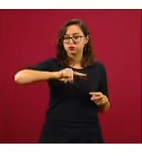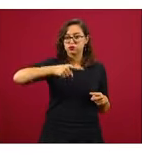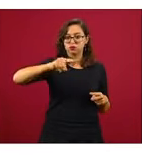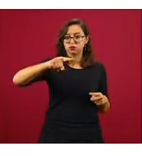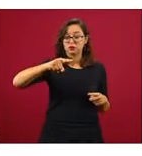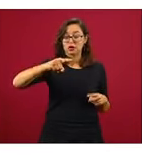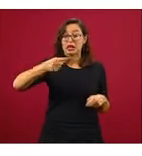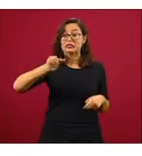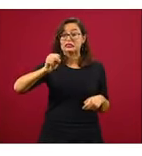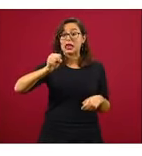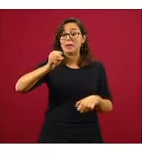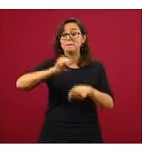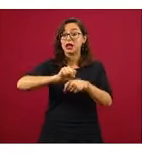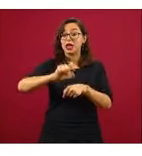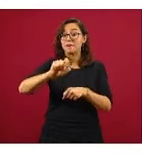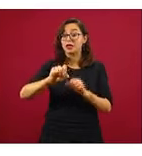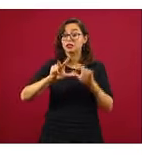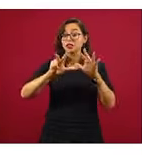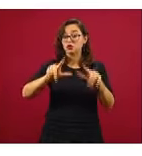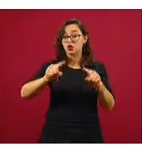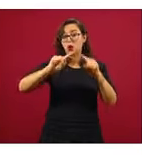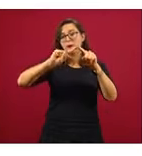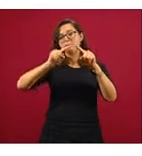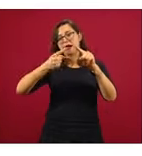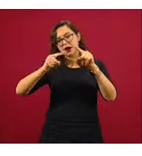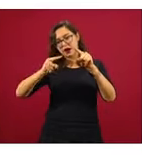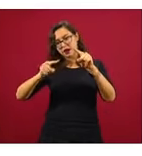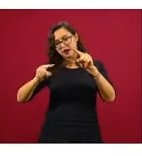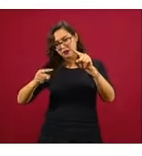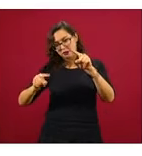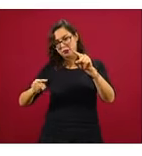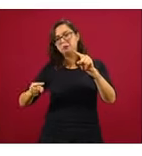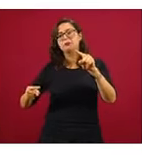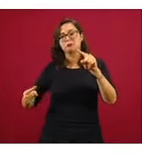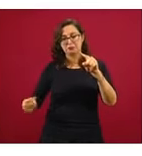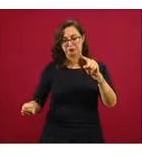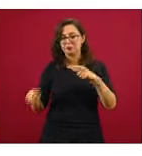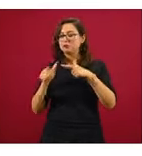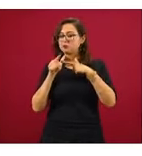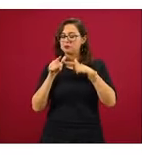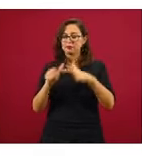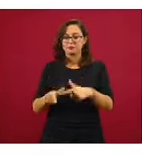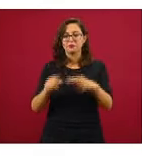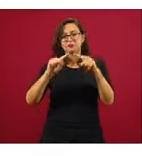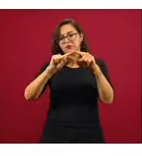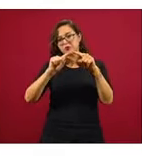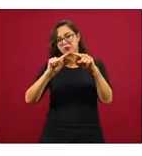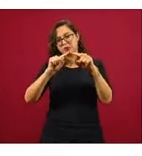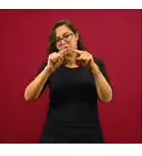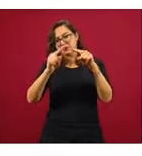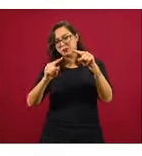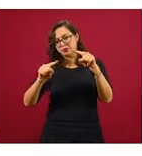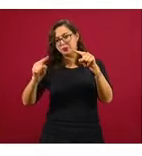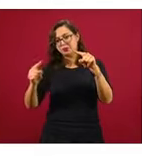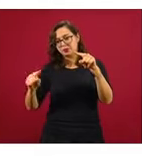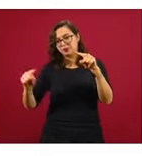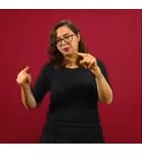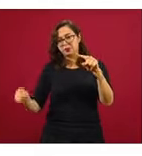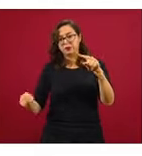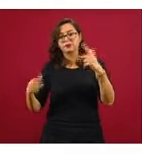28 empezó un descenso que de alguna manera sí se ha mantenido, generando una meseta al final, y San Blas